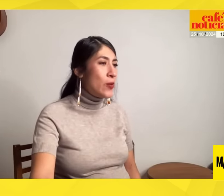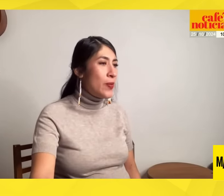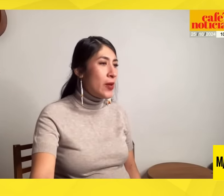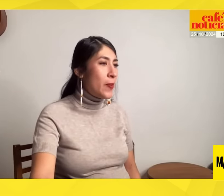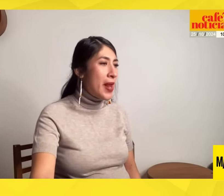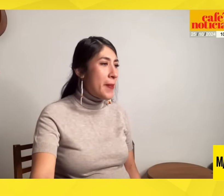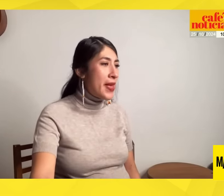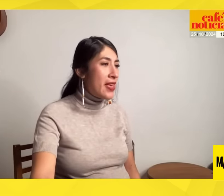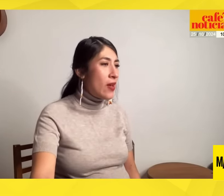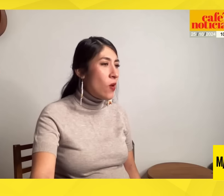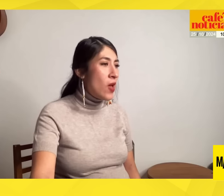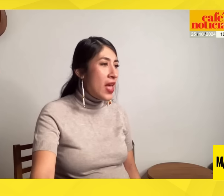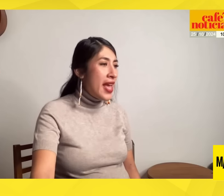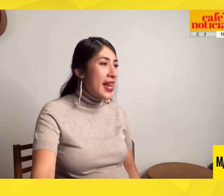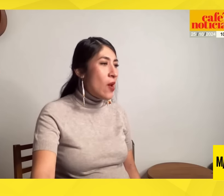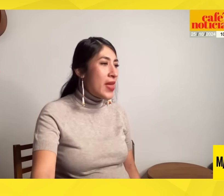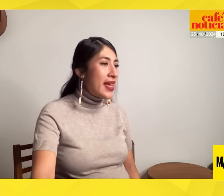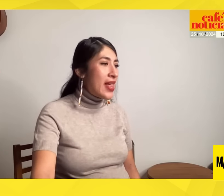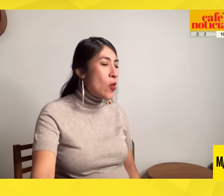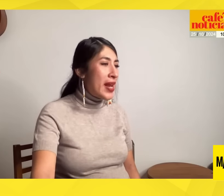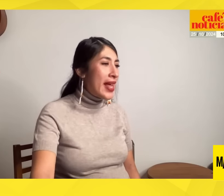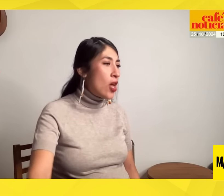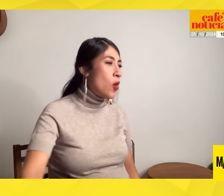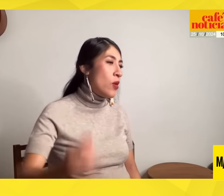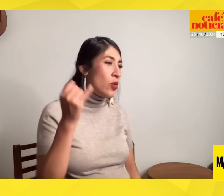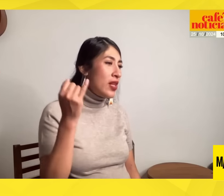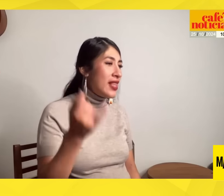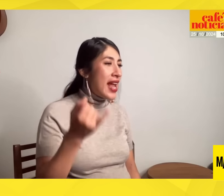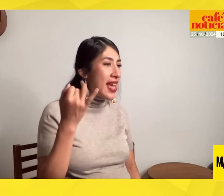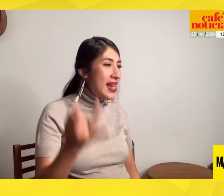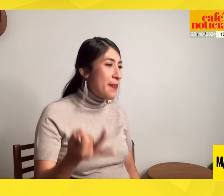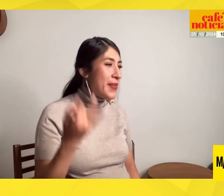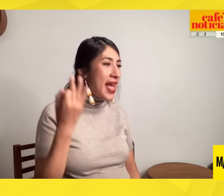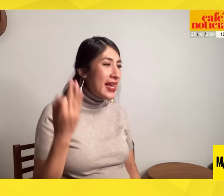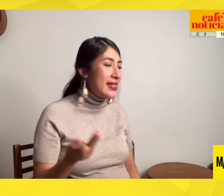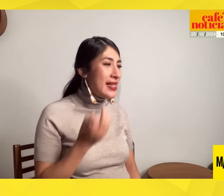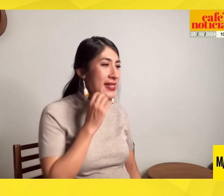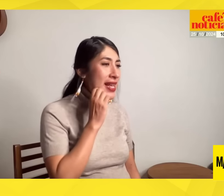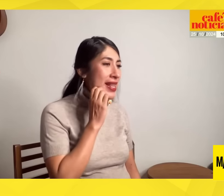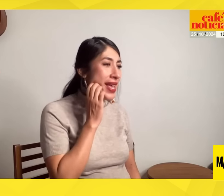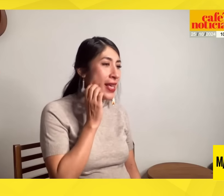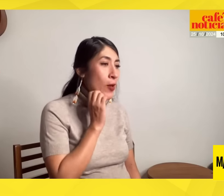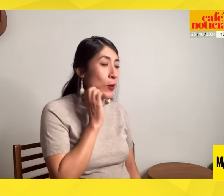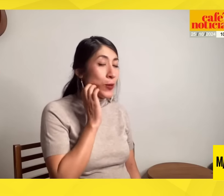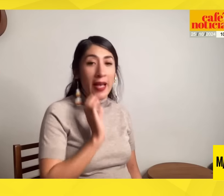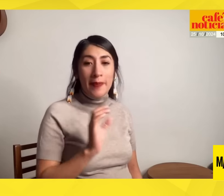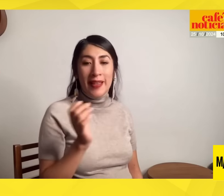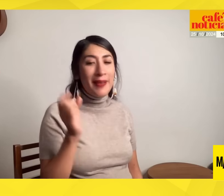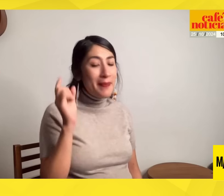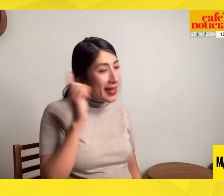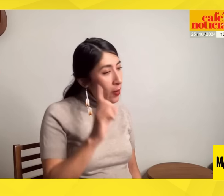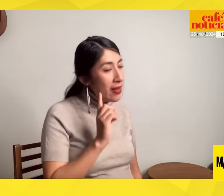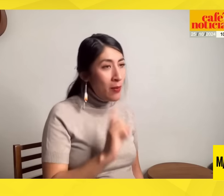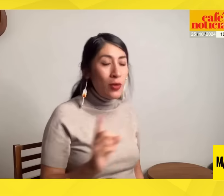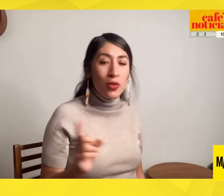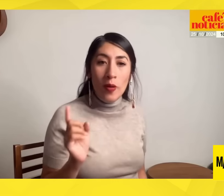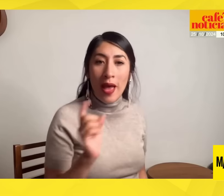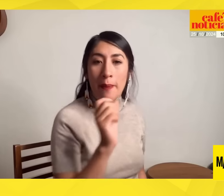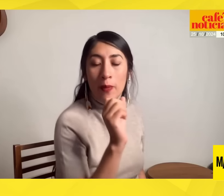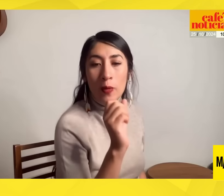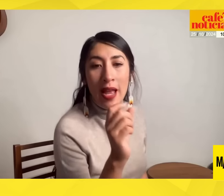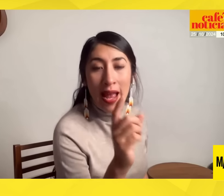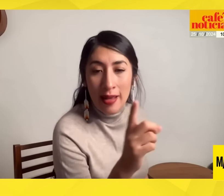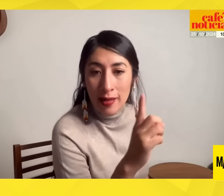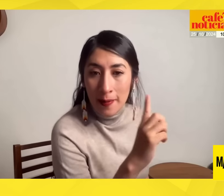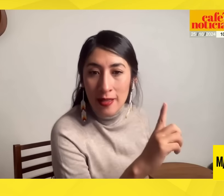era eso de un peligro para México Claudia ha quedado marcada como autoritaria inepta e insensata O sea me recuerdo mucho